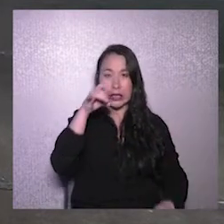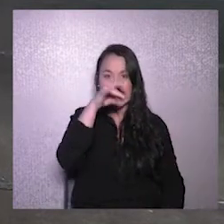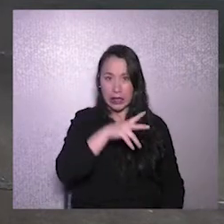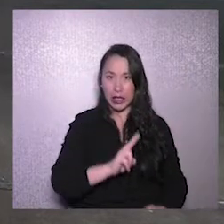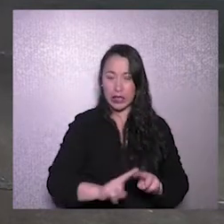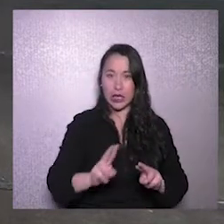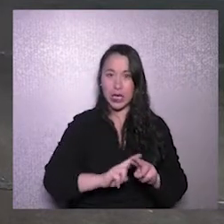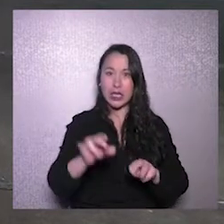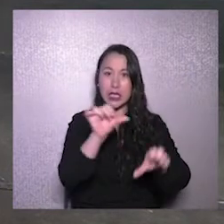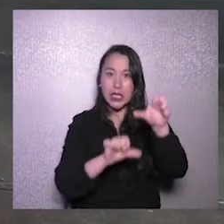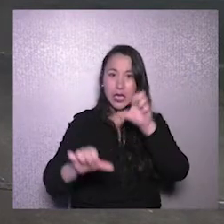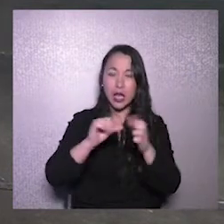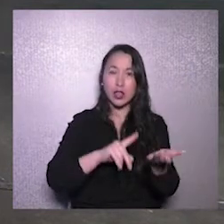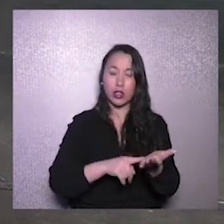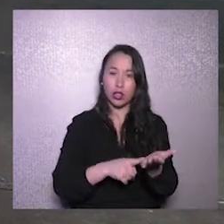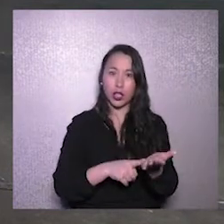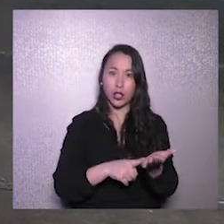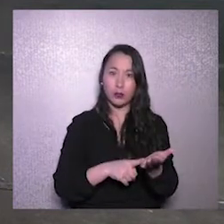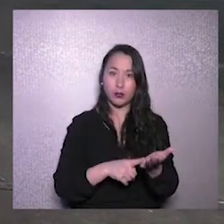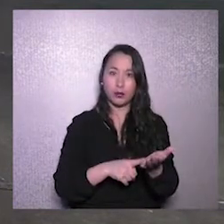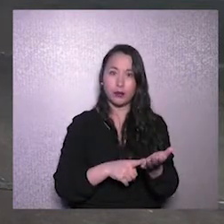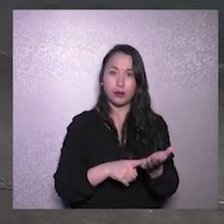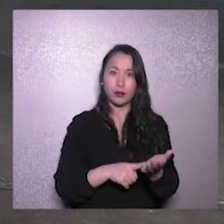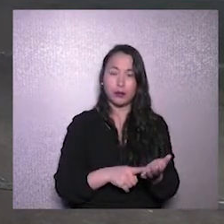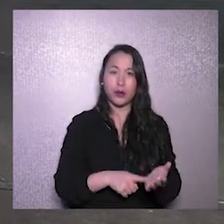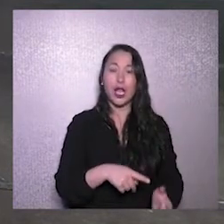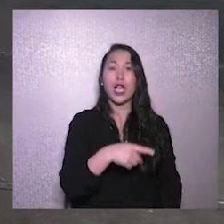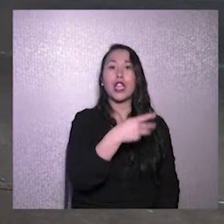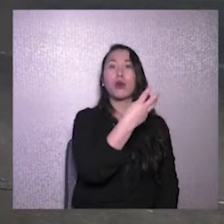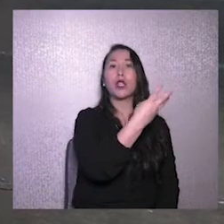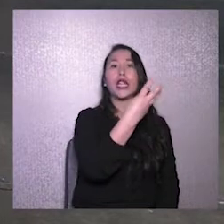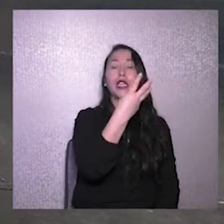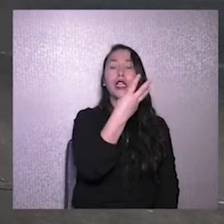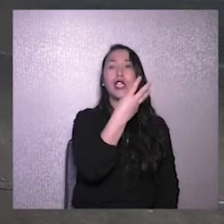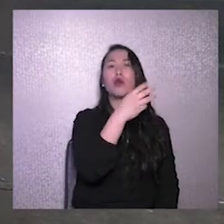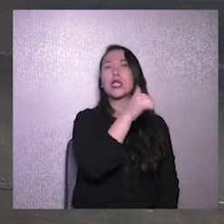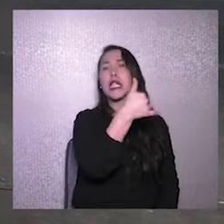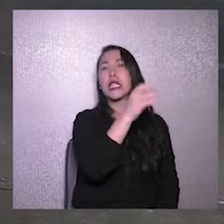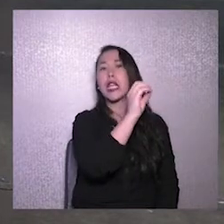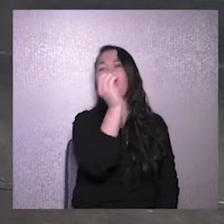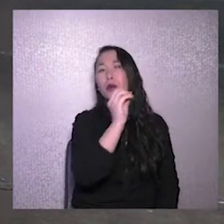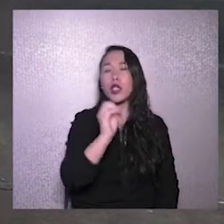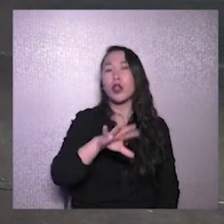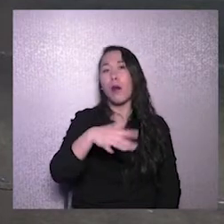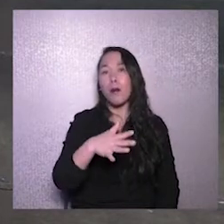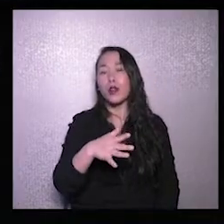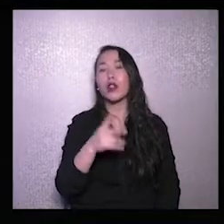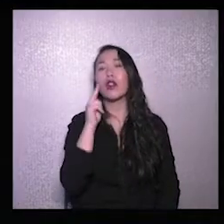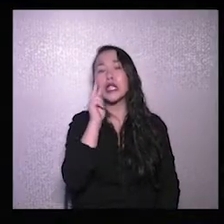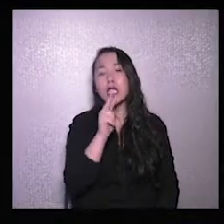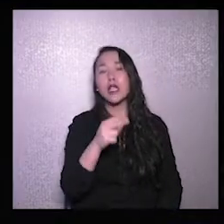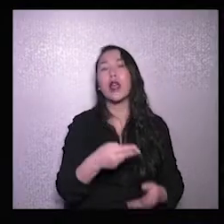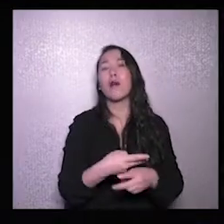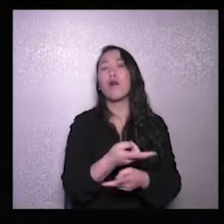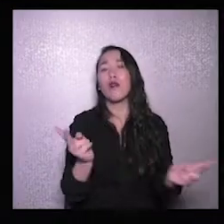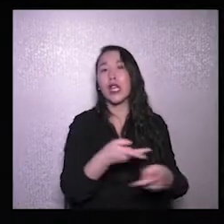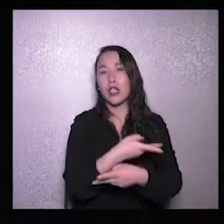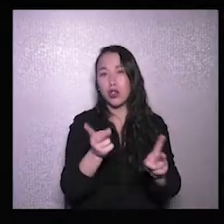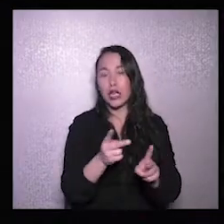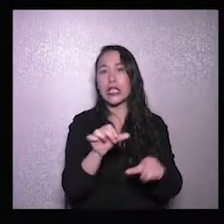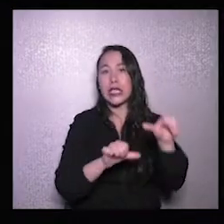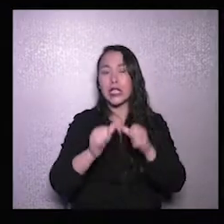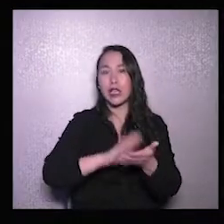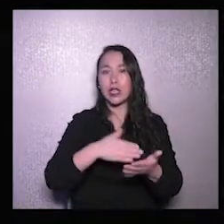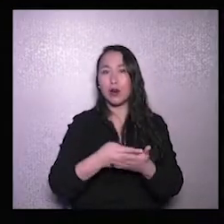tecnología y de 2/3 de las publicaciones que se hacen en área de ciencias de la salud y biomedicina. Por lo